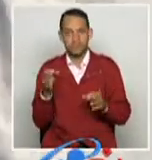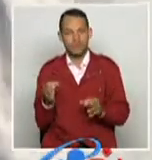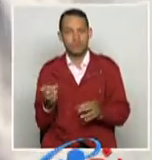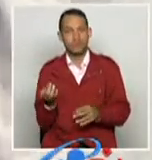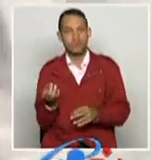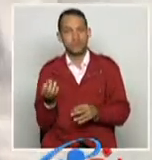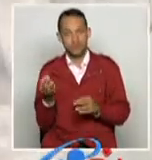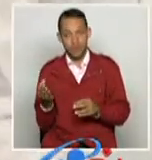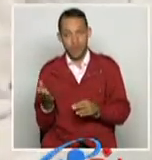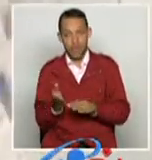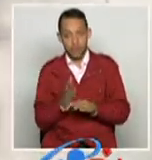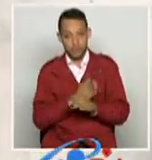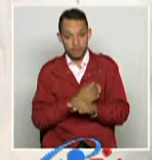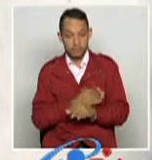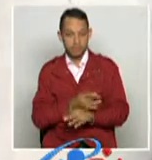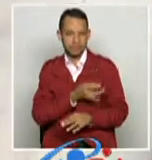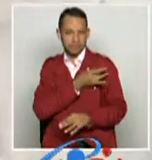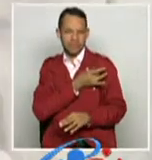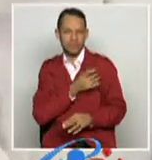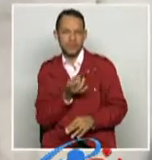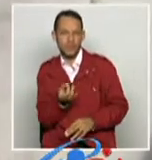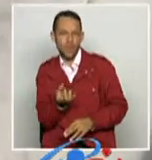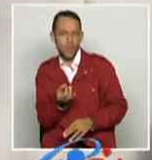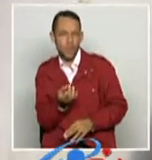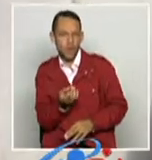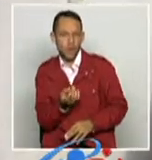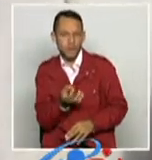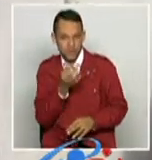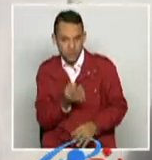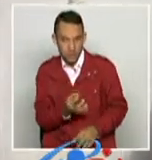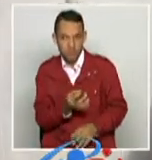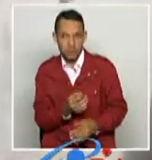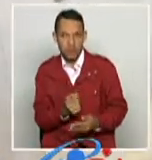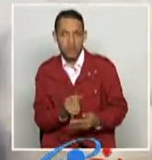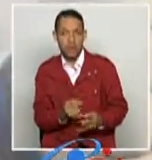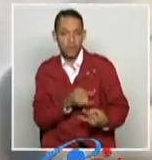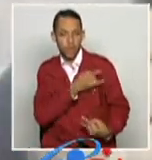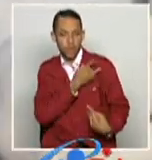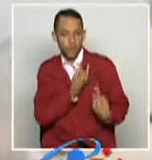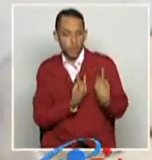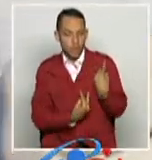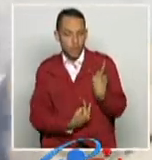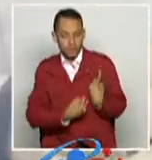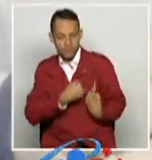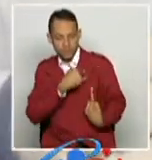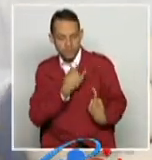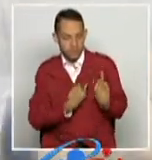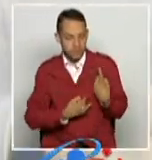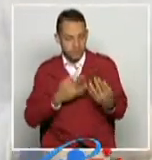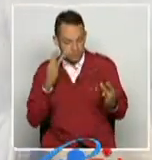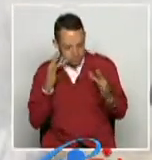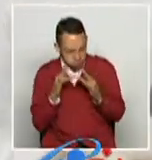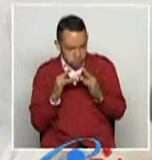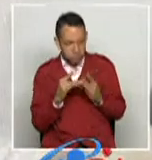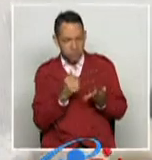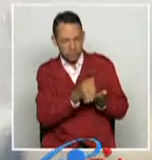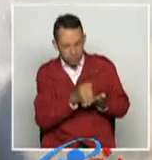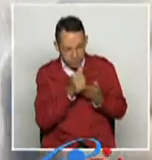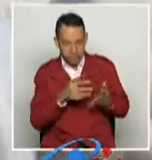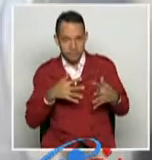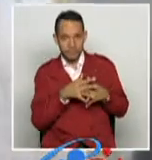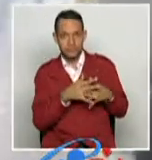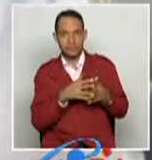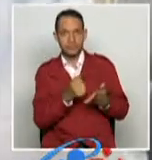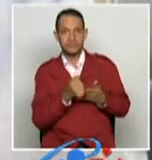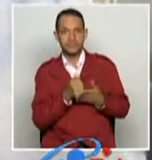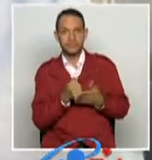Esta, en el momento en que la puso sentí un como un canal, un circuito, un gran dolor. casi que creo que ahí es el punto